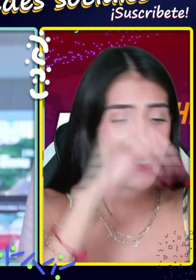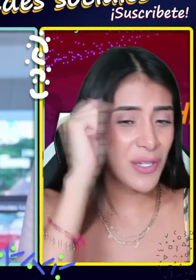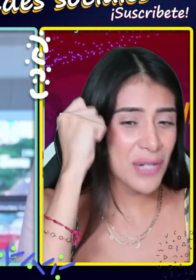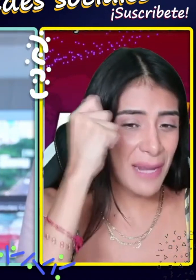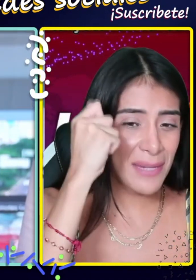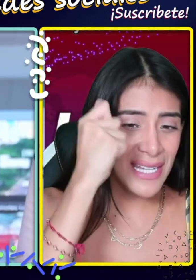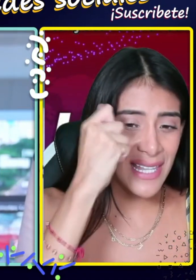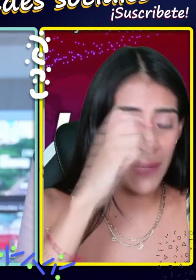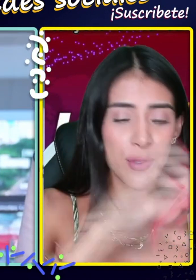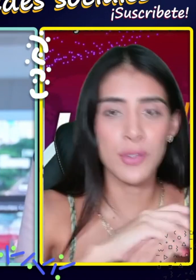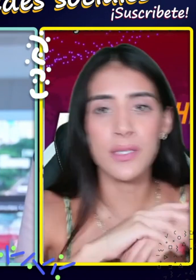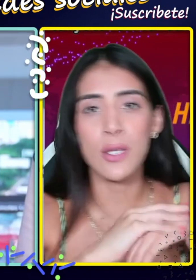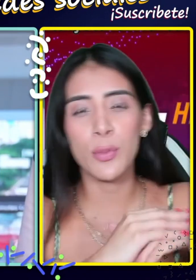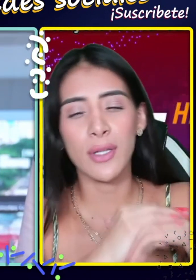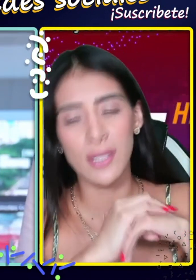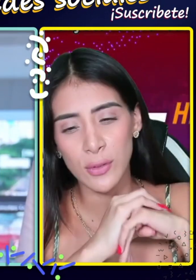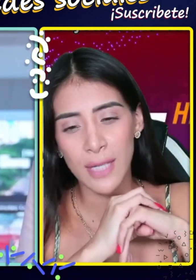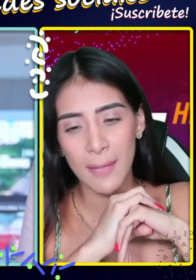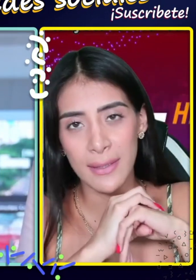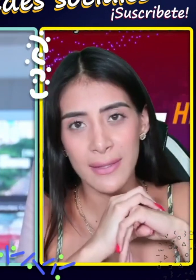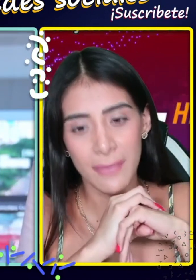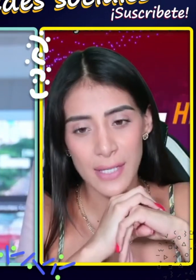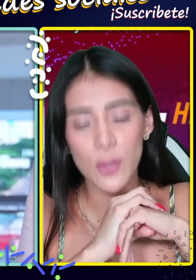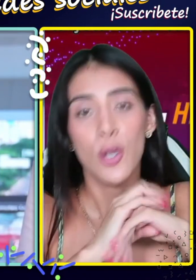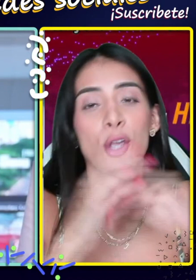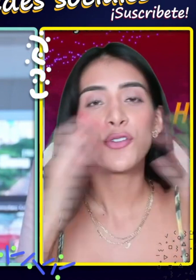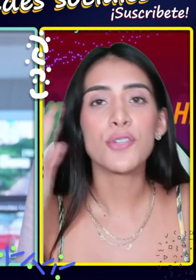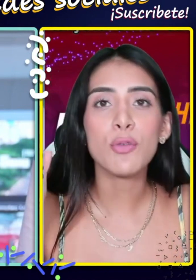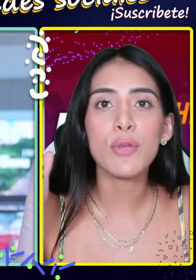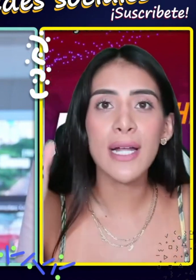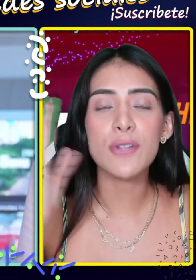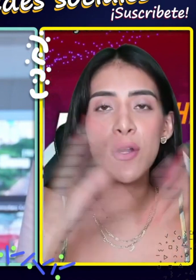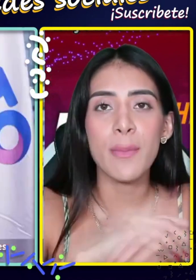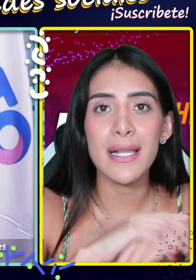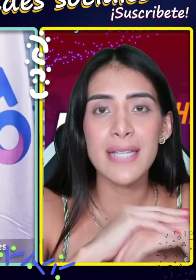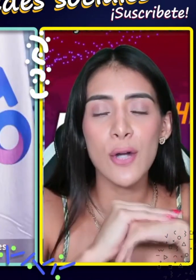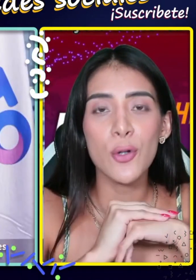ellos dieron la vida por su estado, porque es totalmente falso. Yo soy